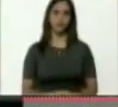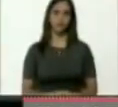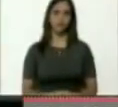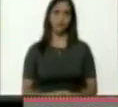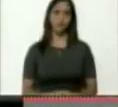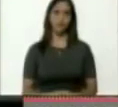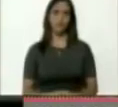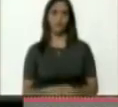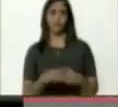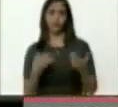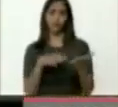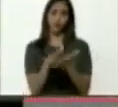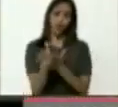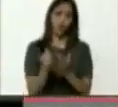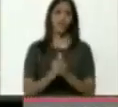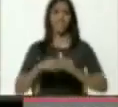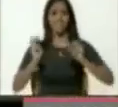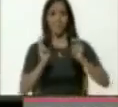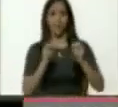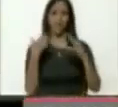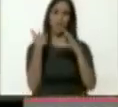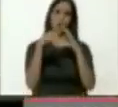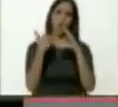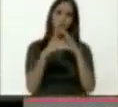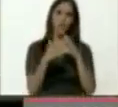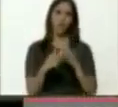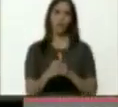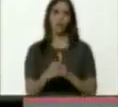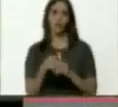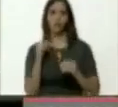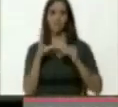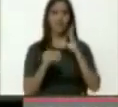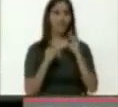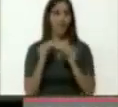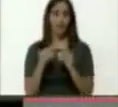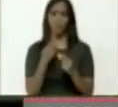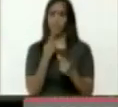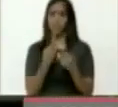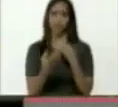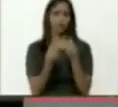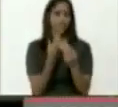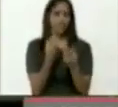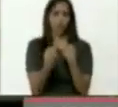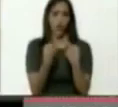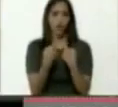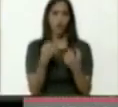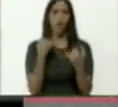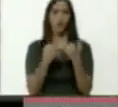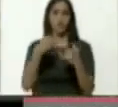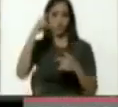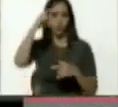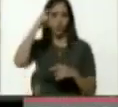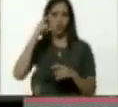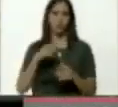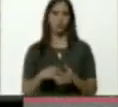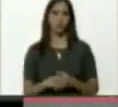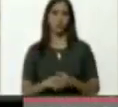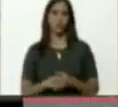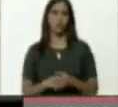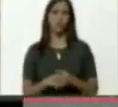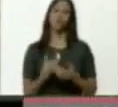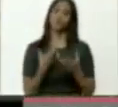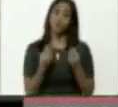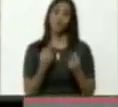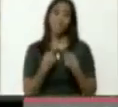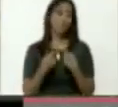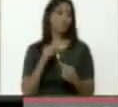Alrededor del tema Correo, se hablaron y se dijeron muchas cosas en los últimos días. Muchas que no